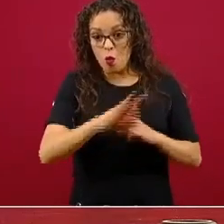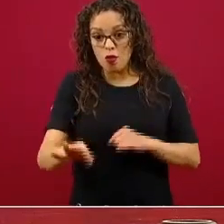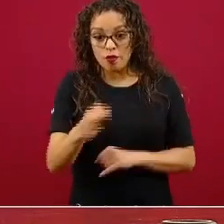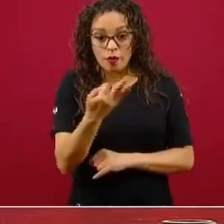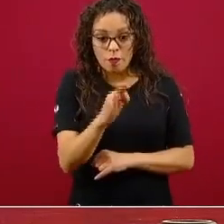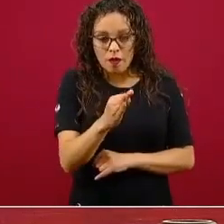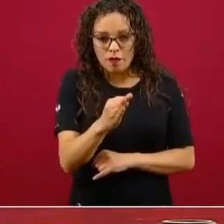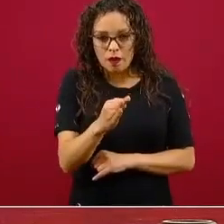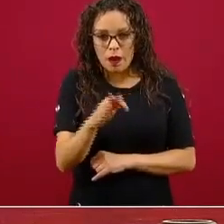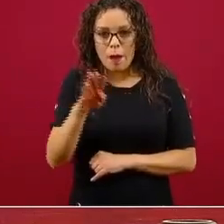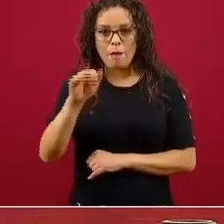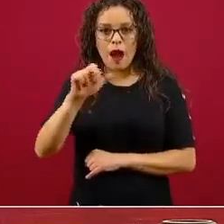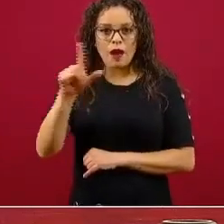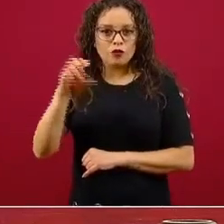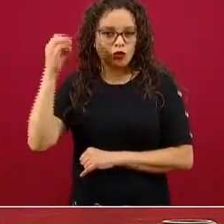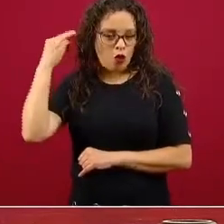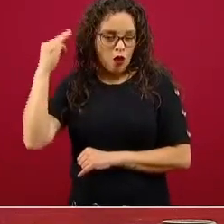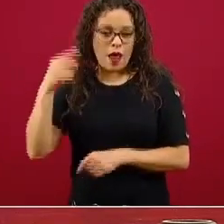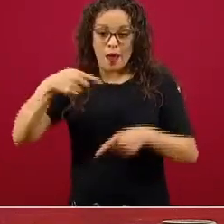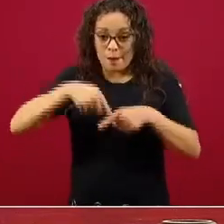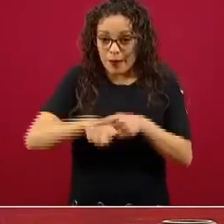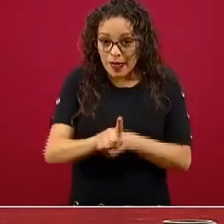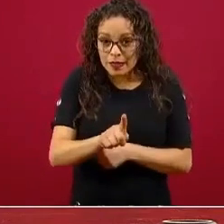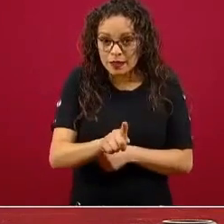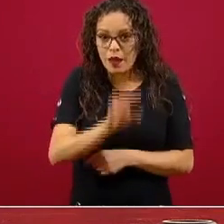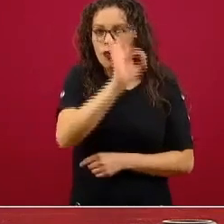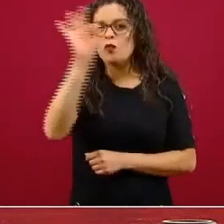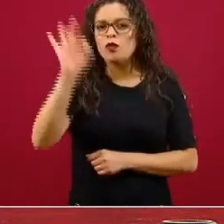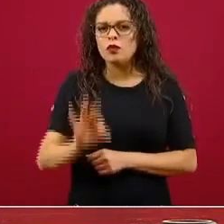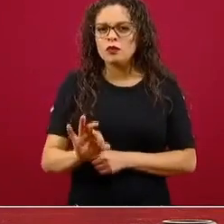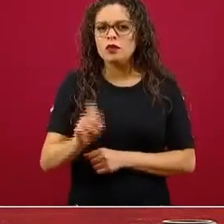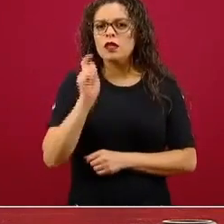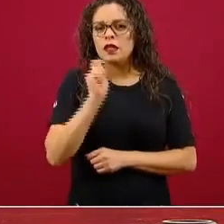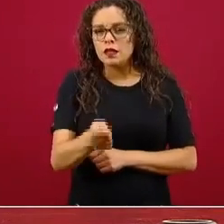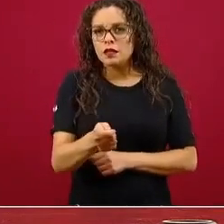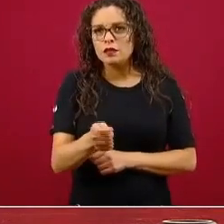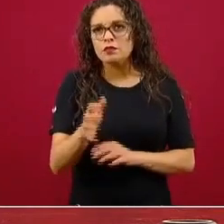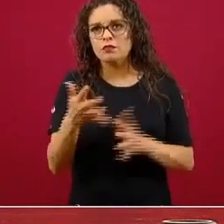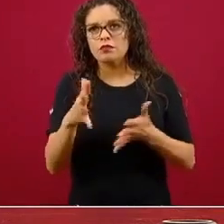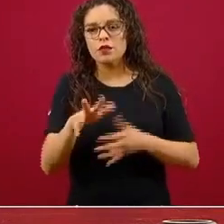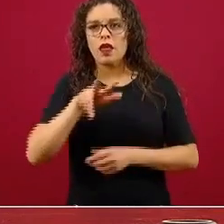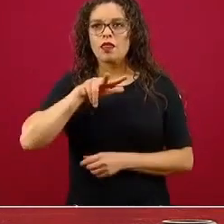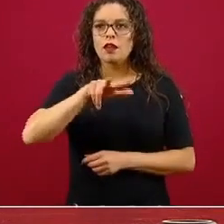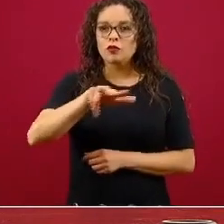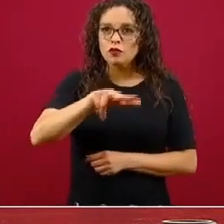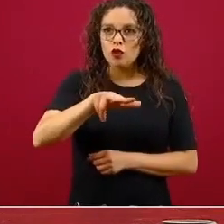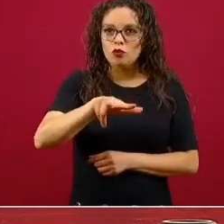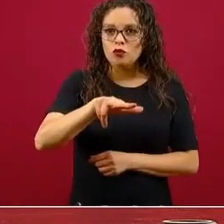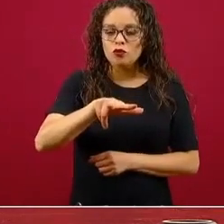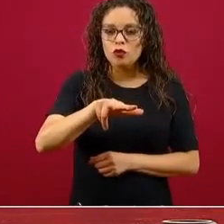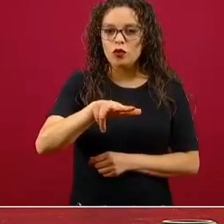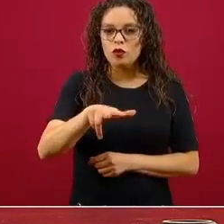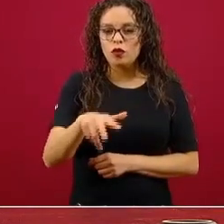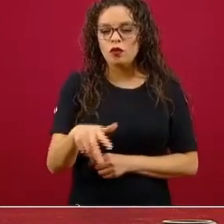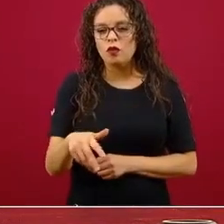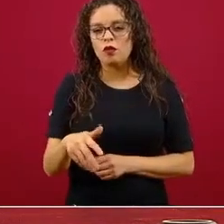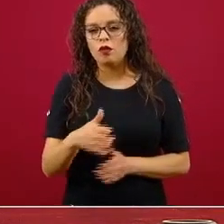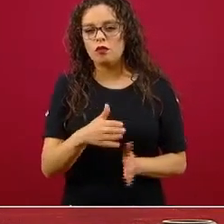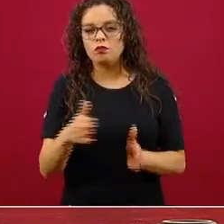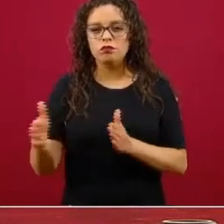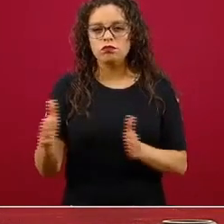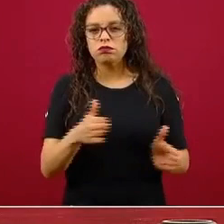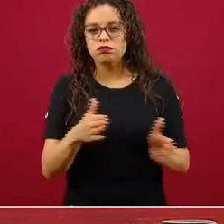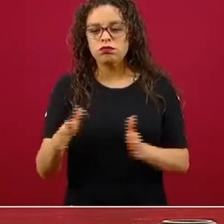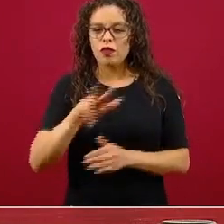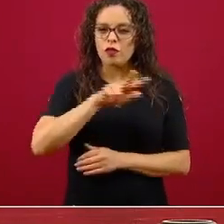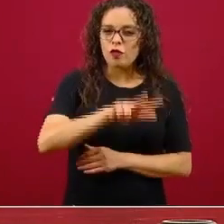marzo, los porcentajes de marzo estuvieron fluctuando entre un 18 y un